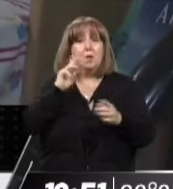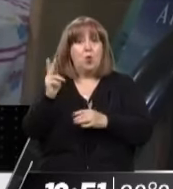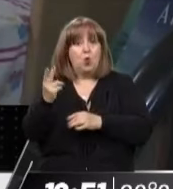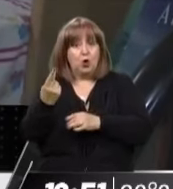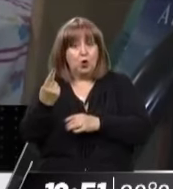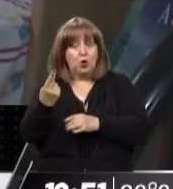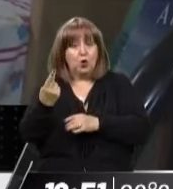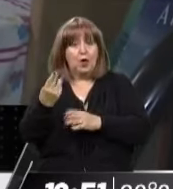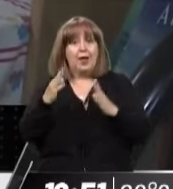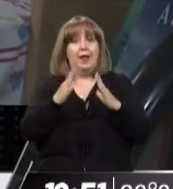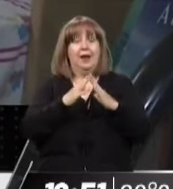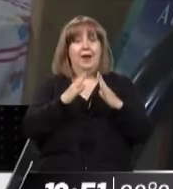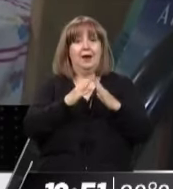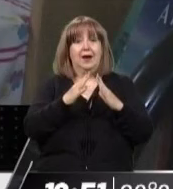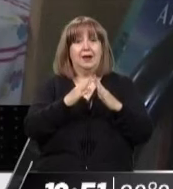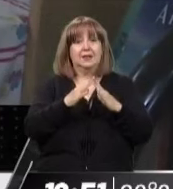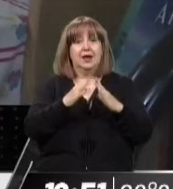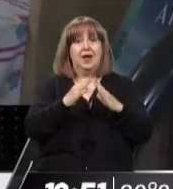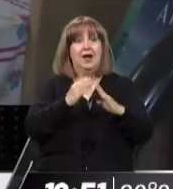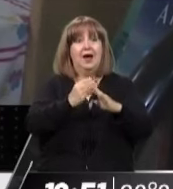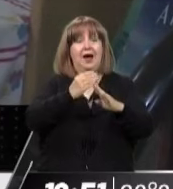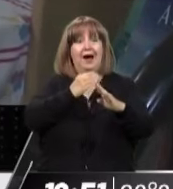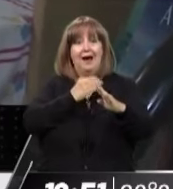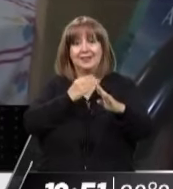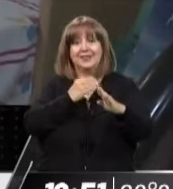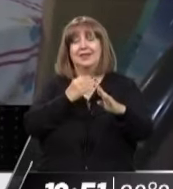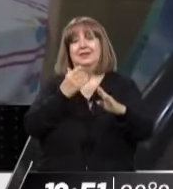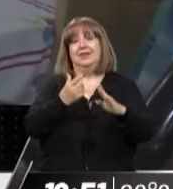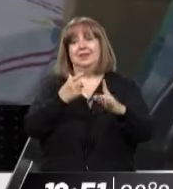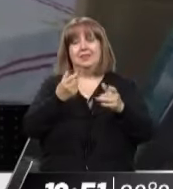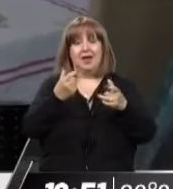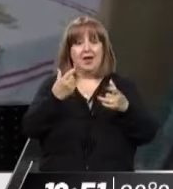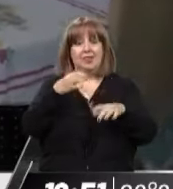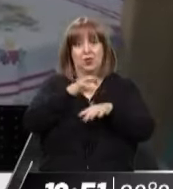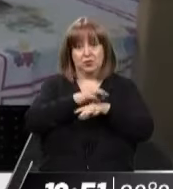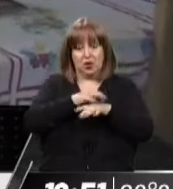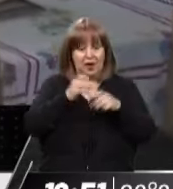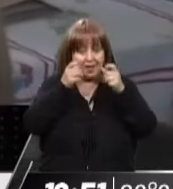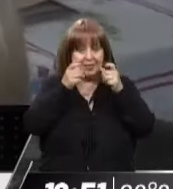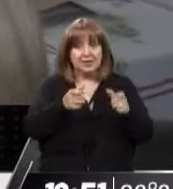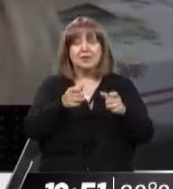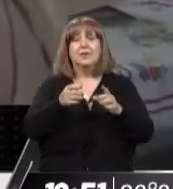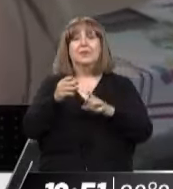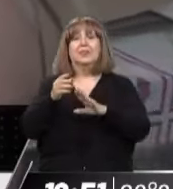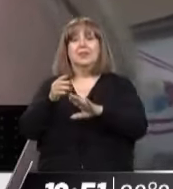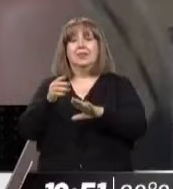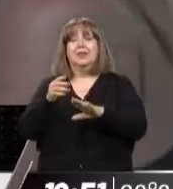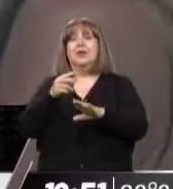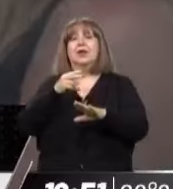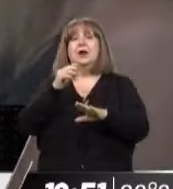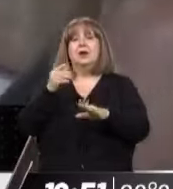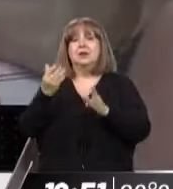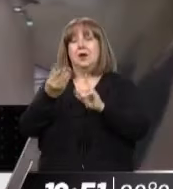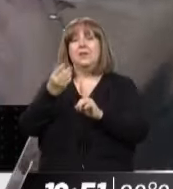justamente en su casa antes de poder ser atendido estamos con Viviana y su mamá Perdón que su mamá